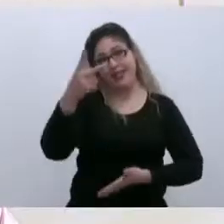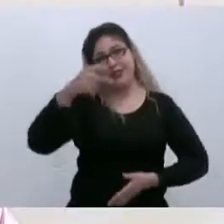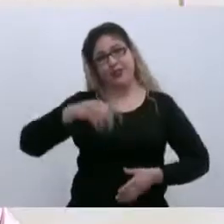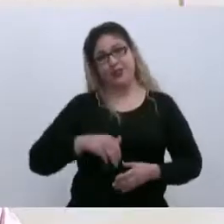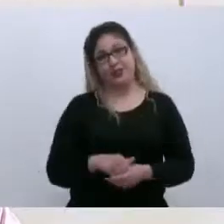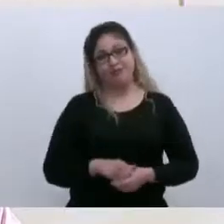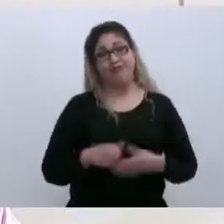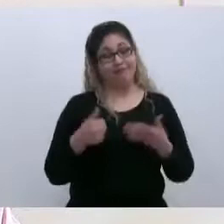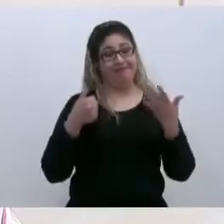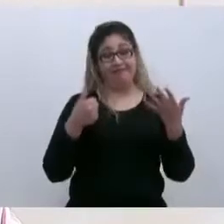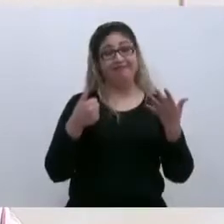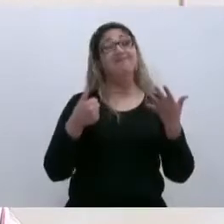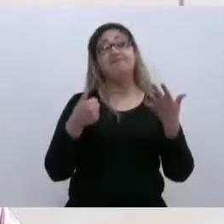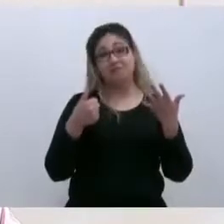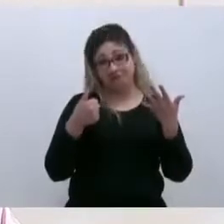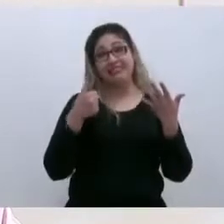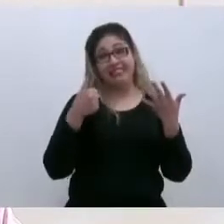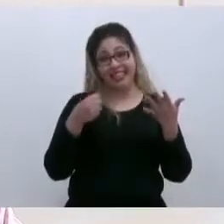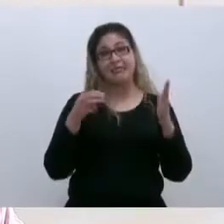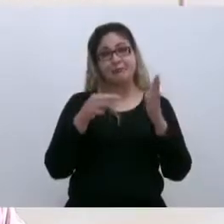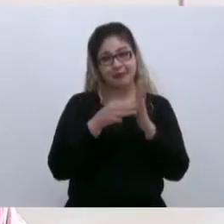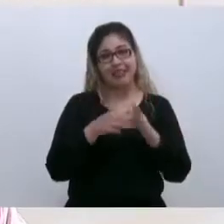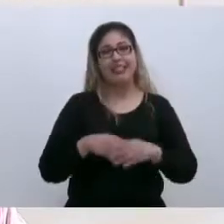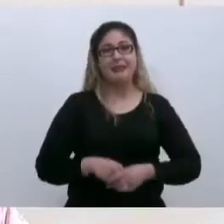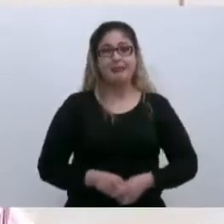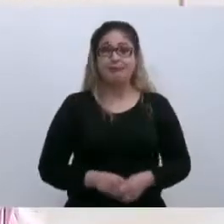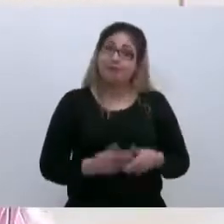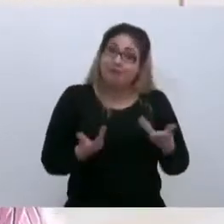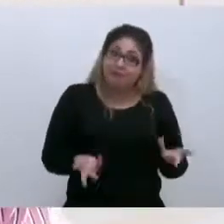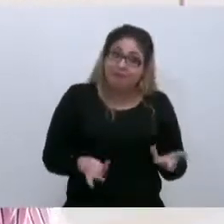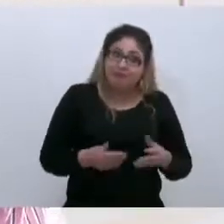me da mucho gusto que